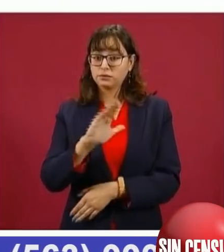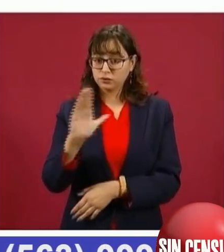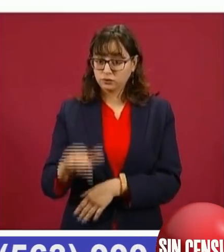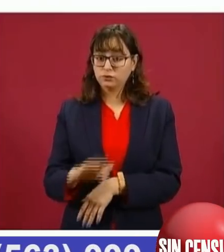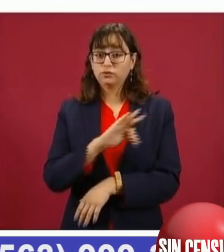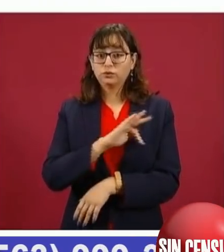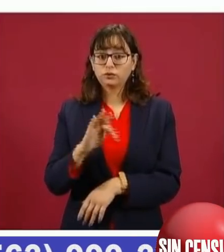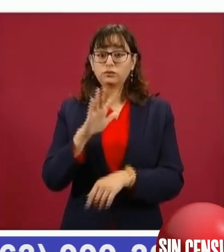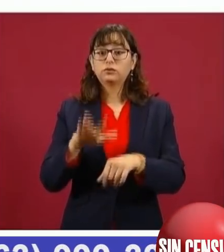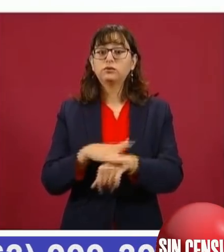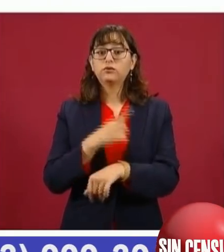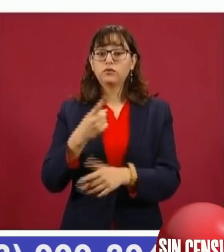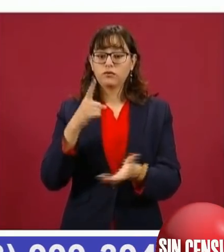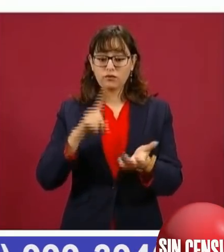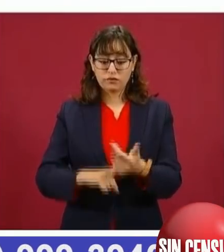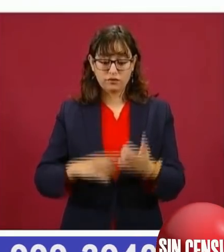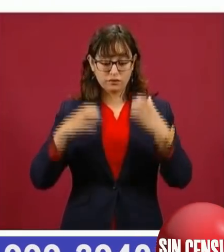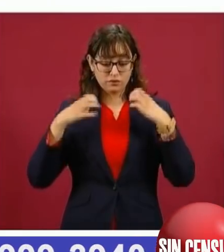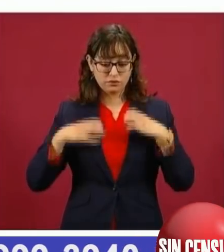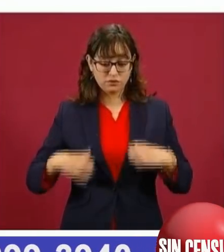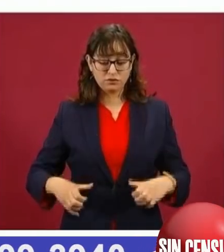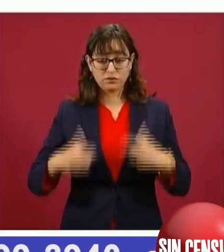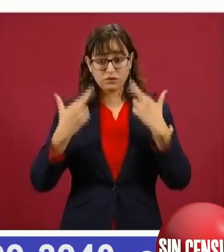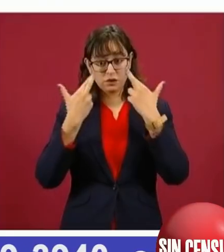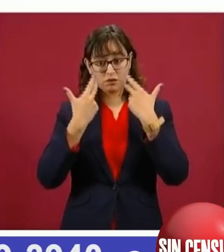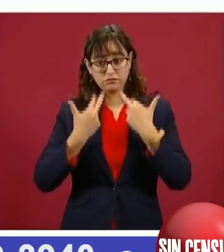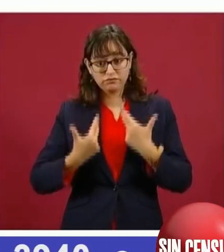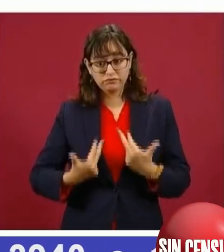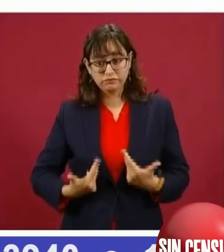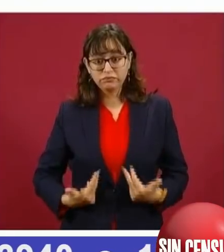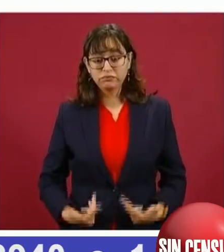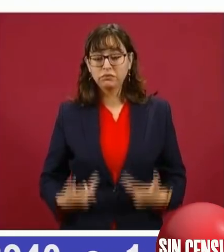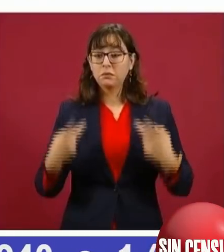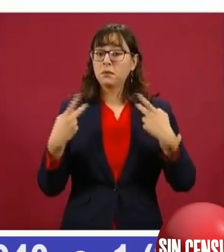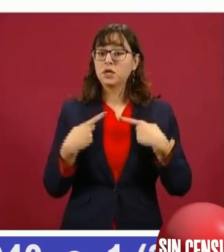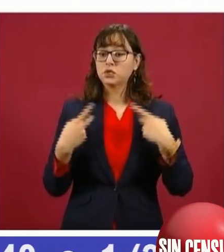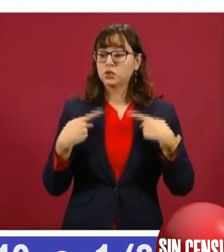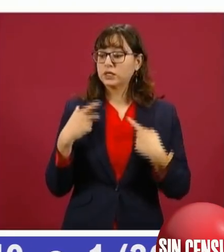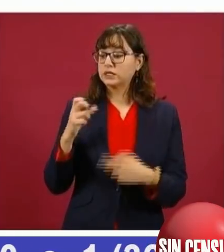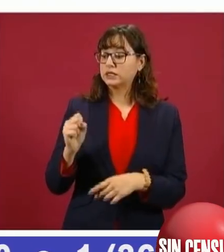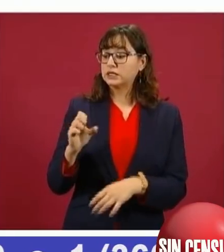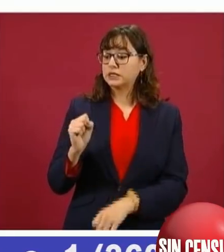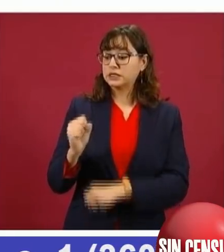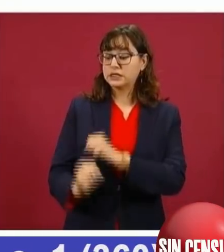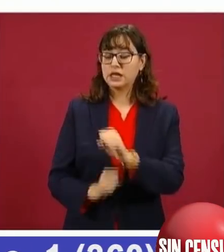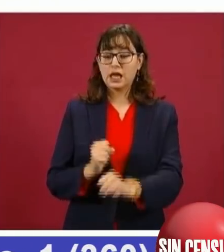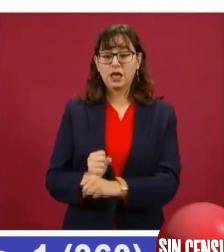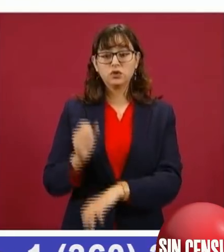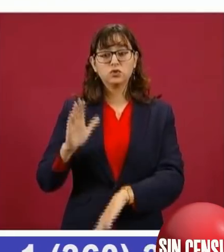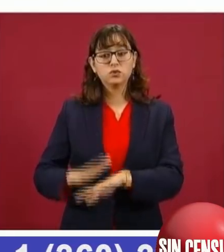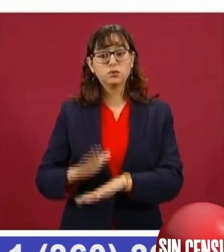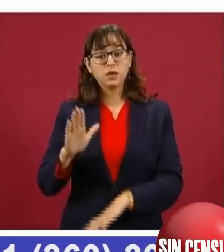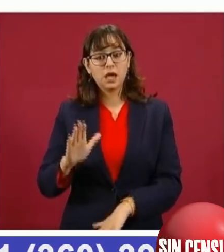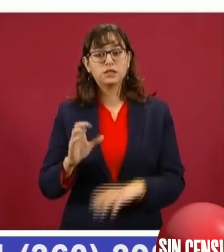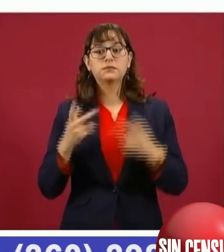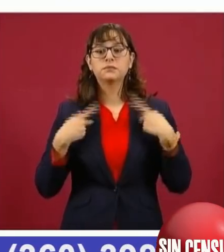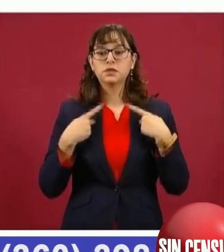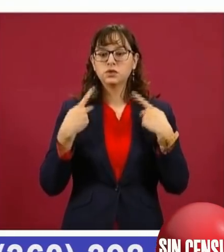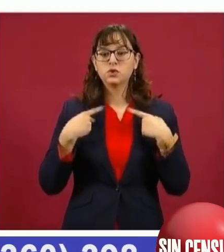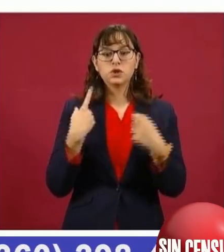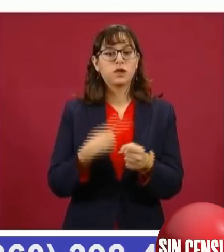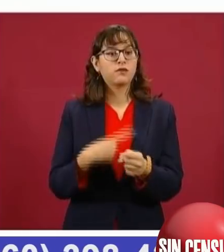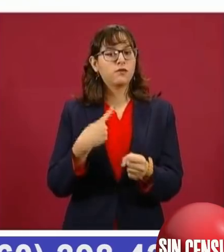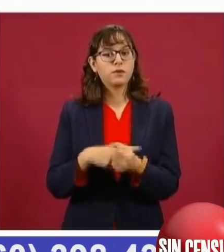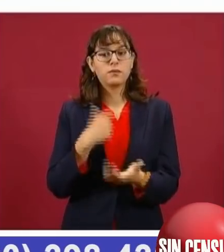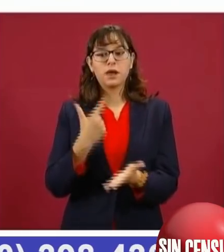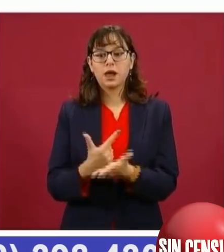muy grande, en especial en personas mayores de 60 años o que tienen enfermedades crónicas que hemos mencionado prácticamente todos